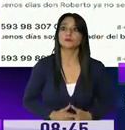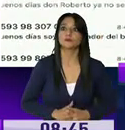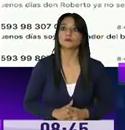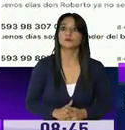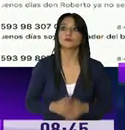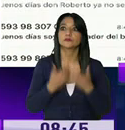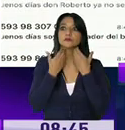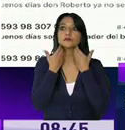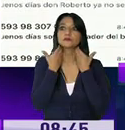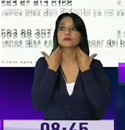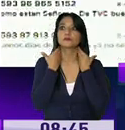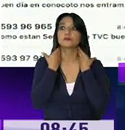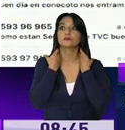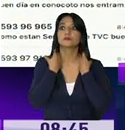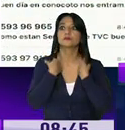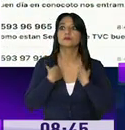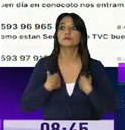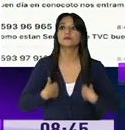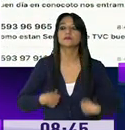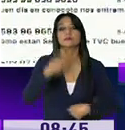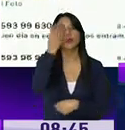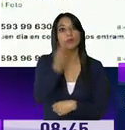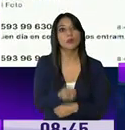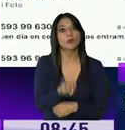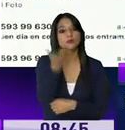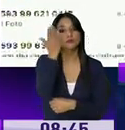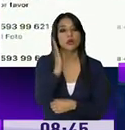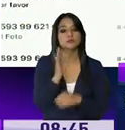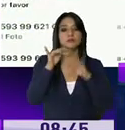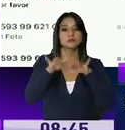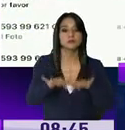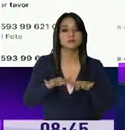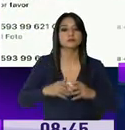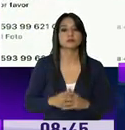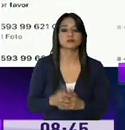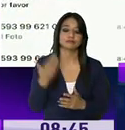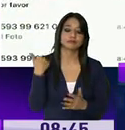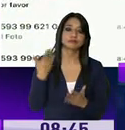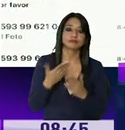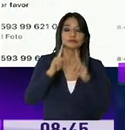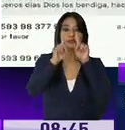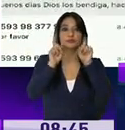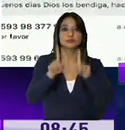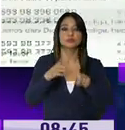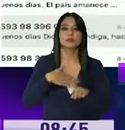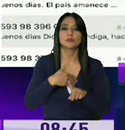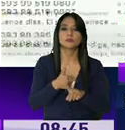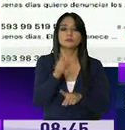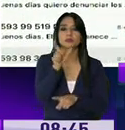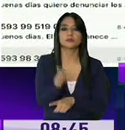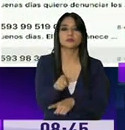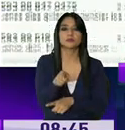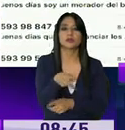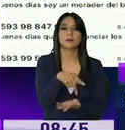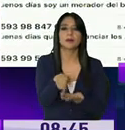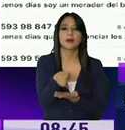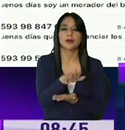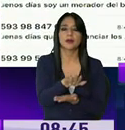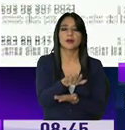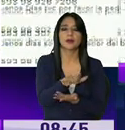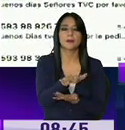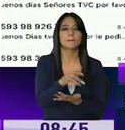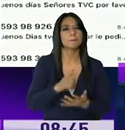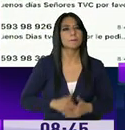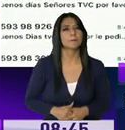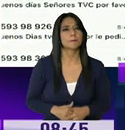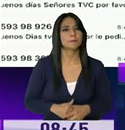acá? Buenos días, Dios les bendiga. Hace días he preguntado cómo va a quedar la persona